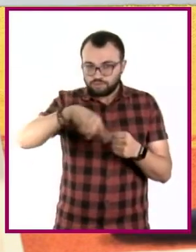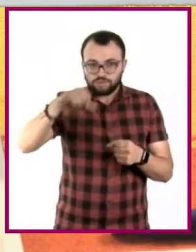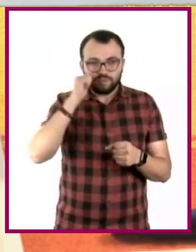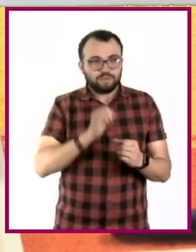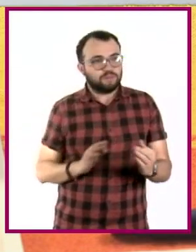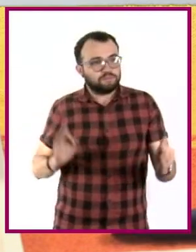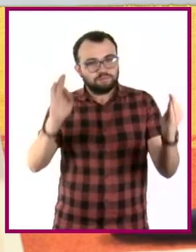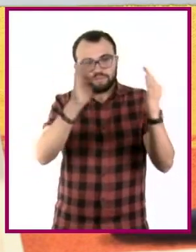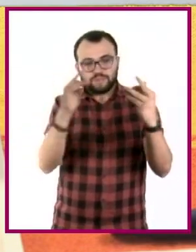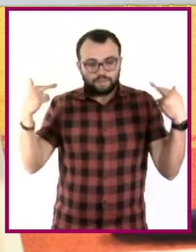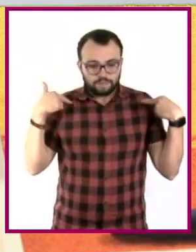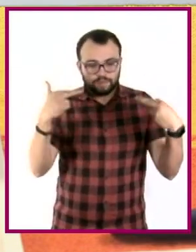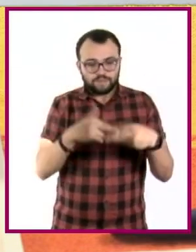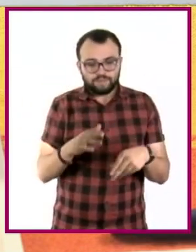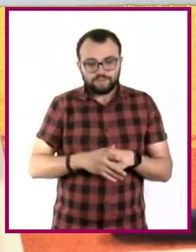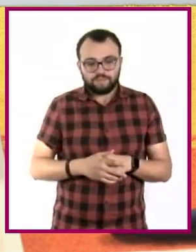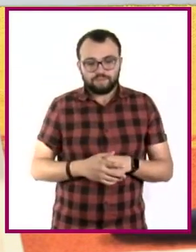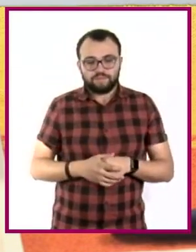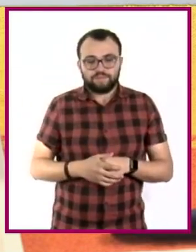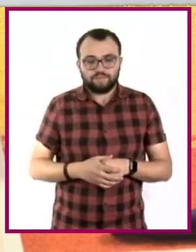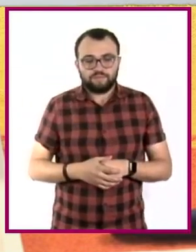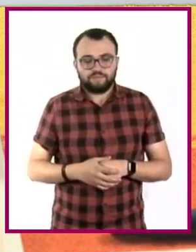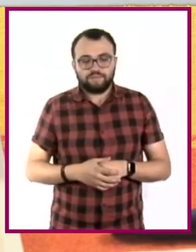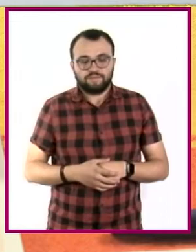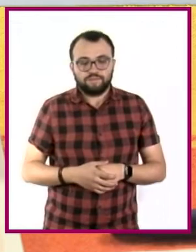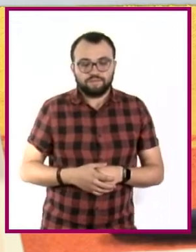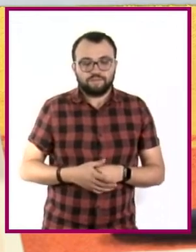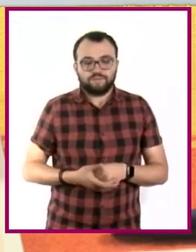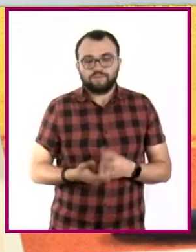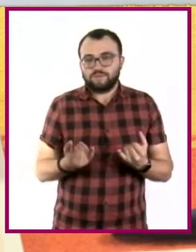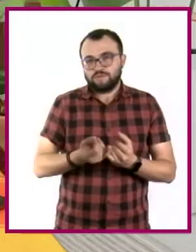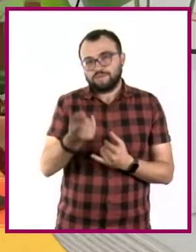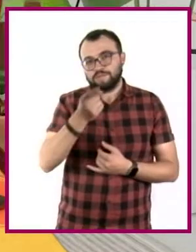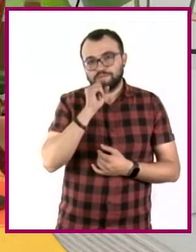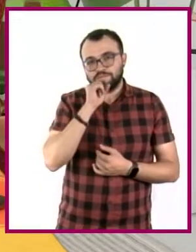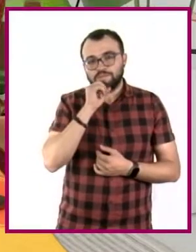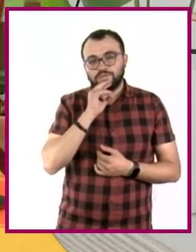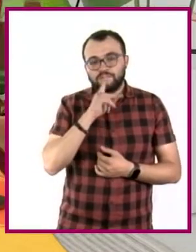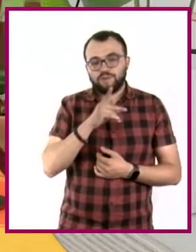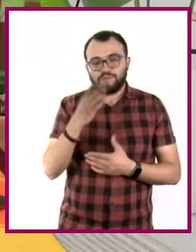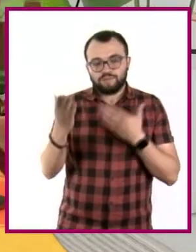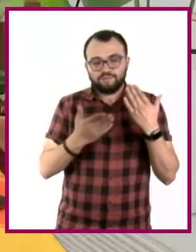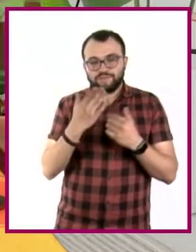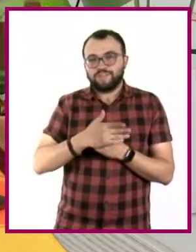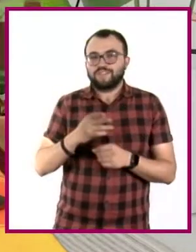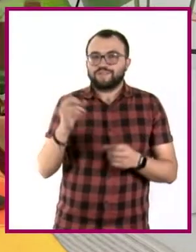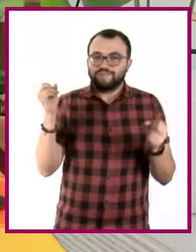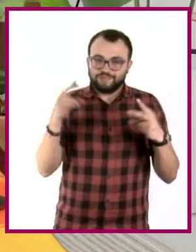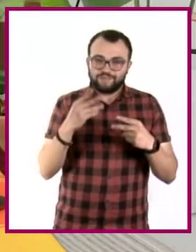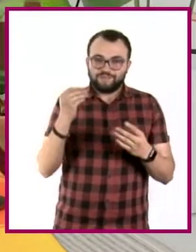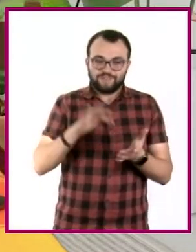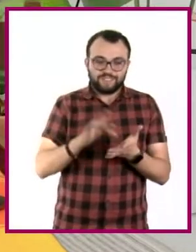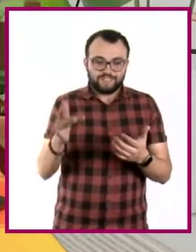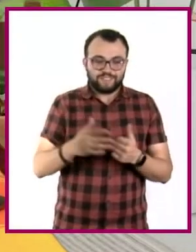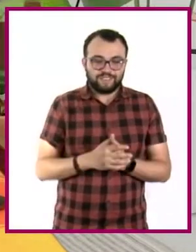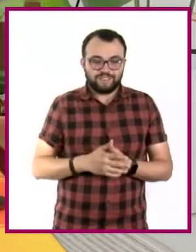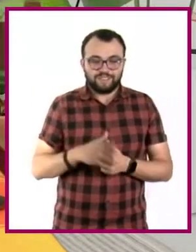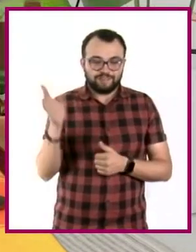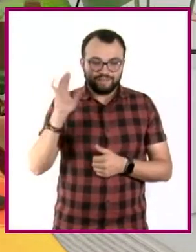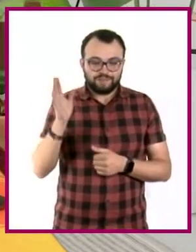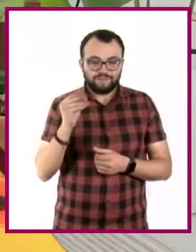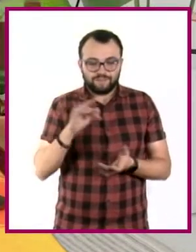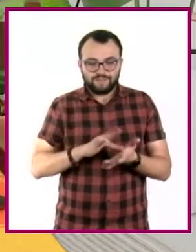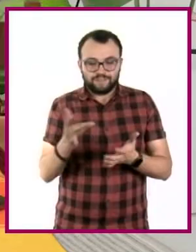sus profesores. Y lo mejor, pues, evidentemente, mejor estudien. Nos vemos, doctora. Muchísimas gracias. Adiós, doctora.